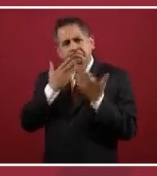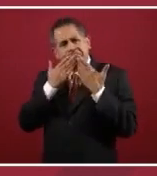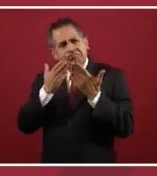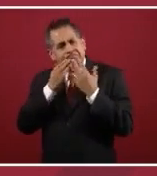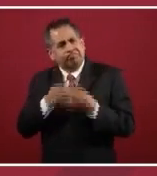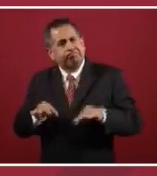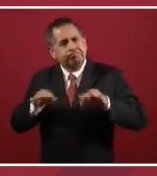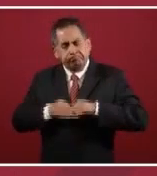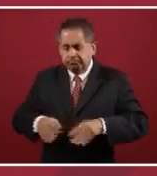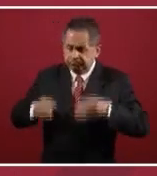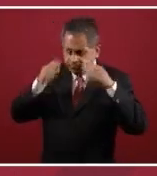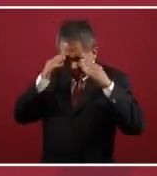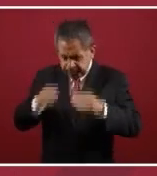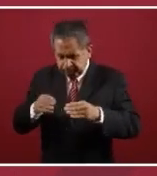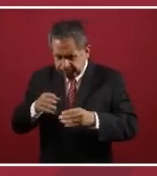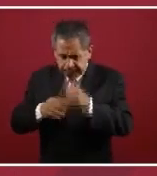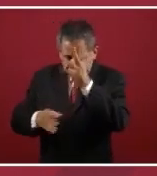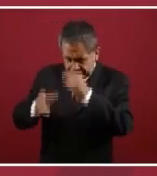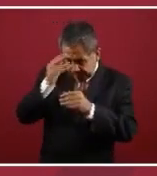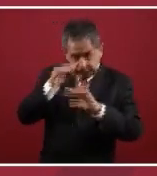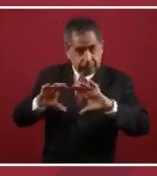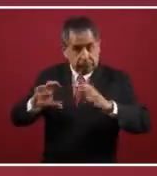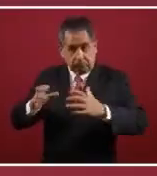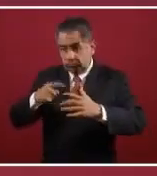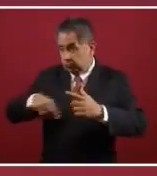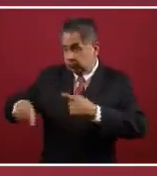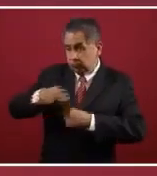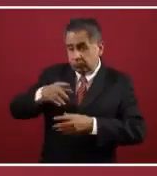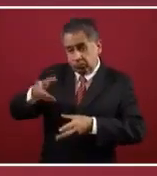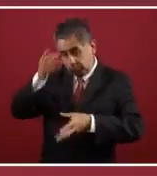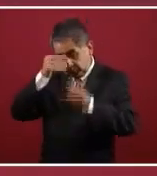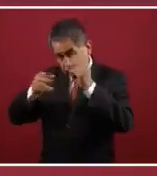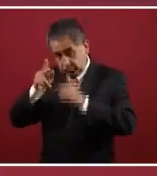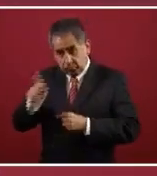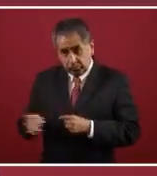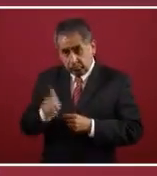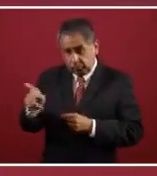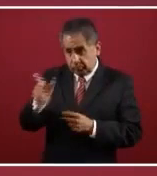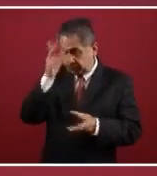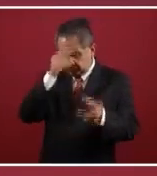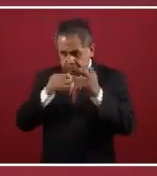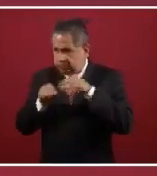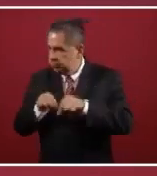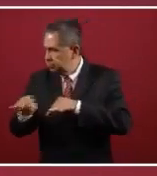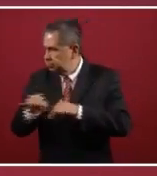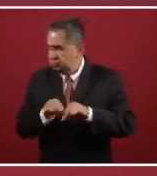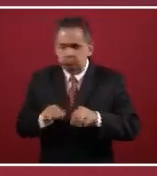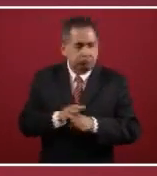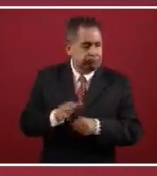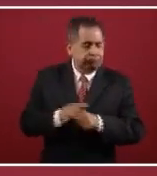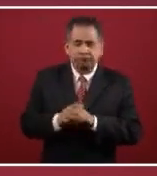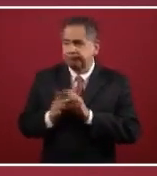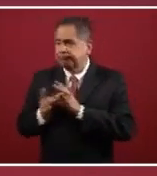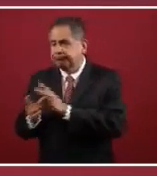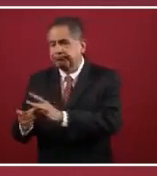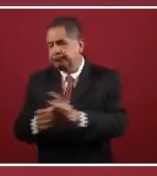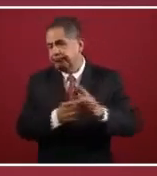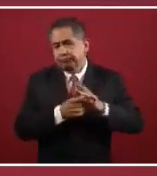Porque el que se va creando en una comunidad, en un pueblo, con